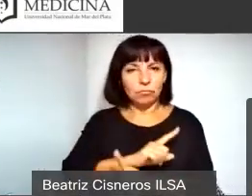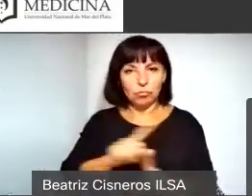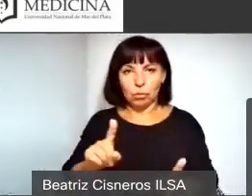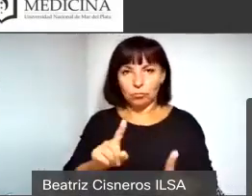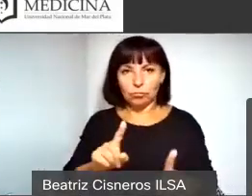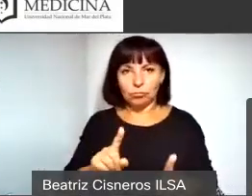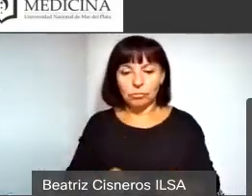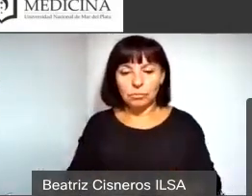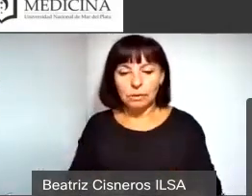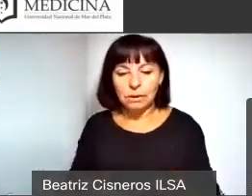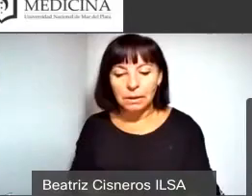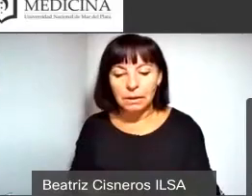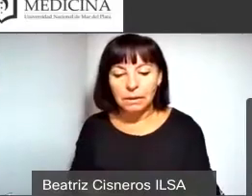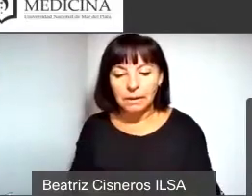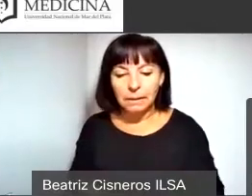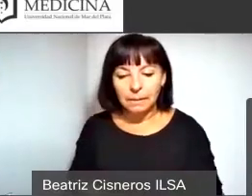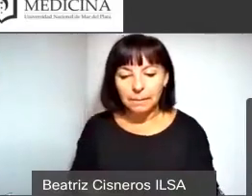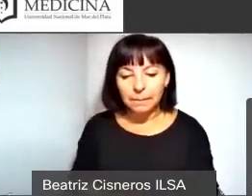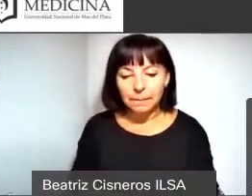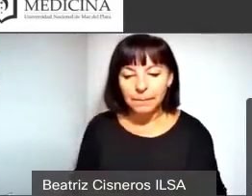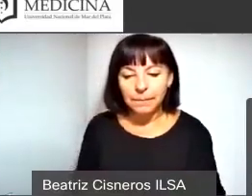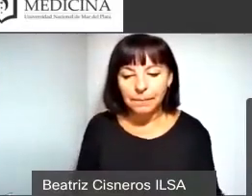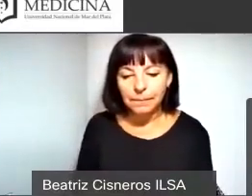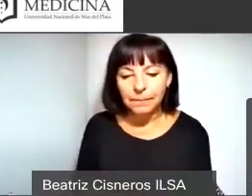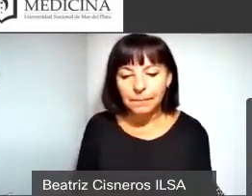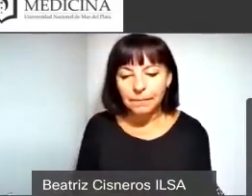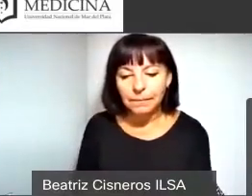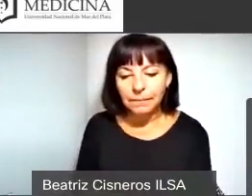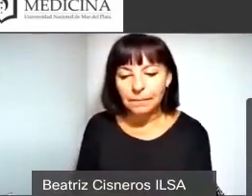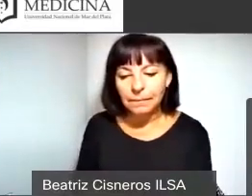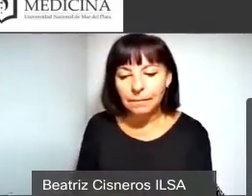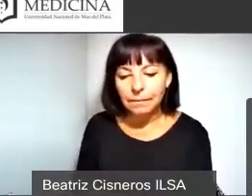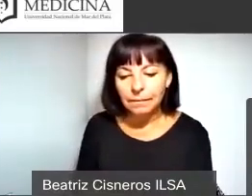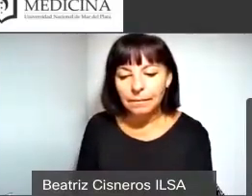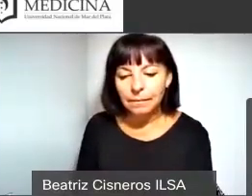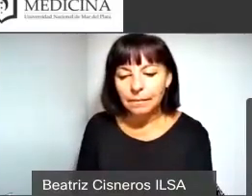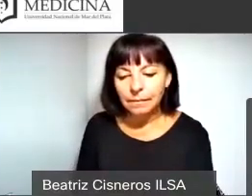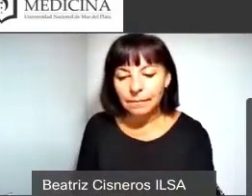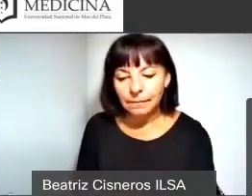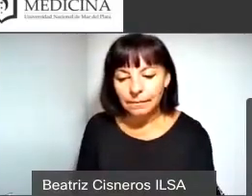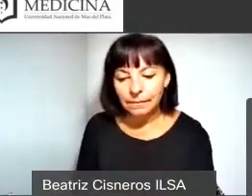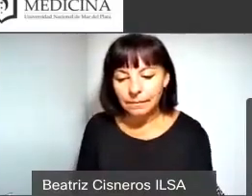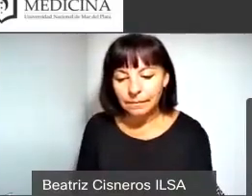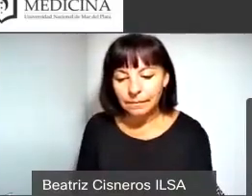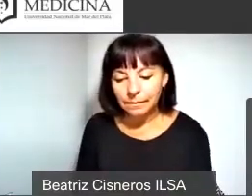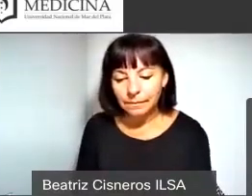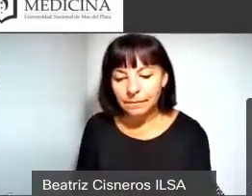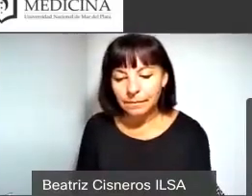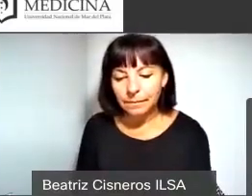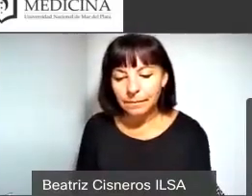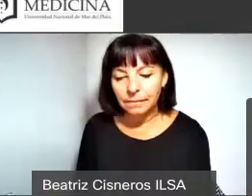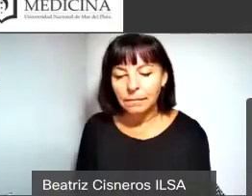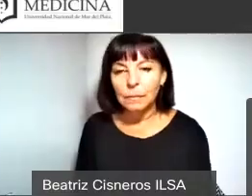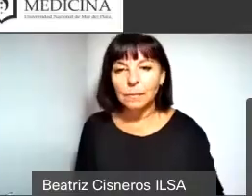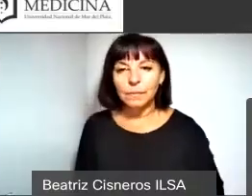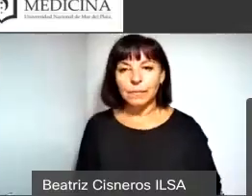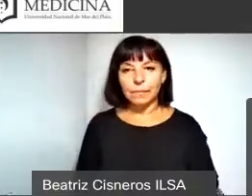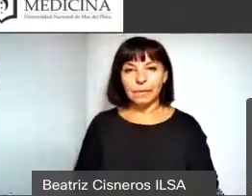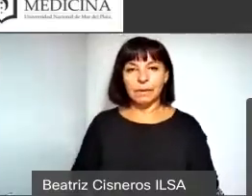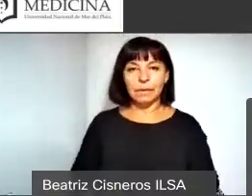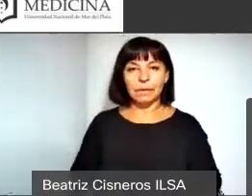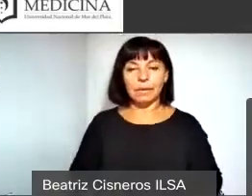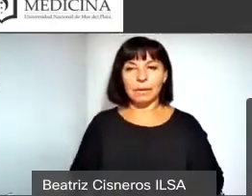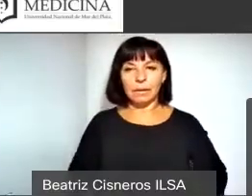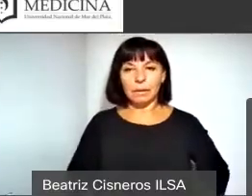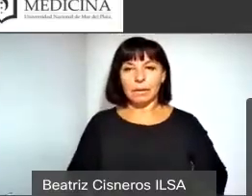ver dónde sí lo hay. Bien. No, el resto de las preguntas un poco repiten, recuerden lo que les decimos